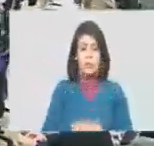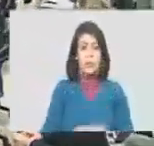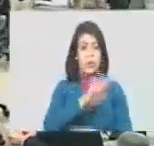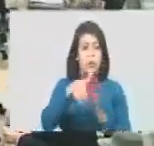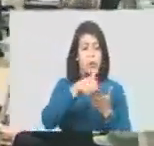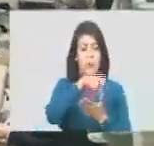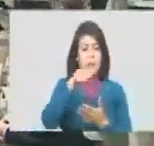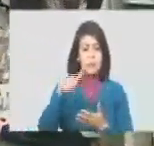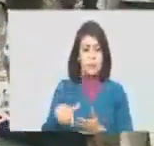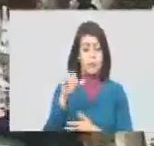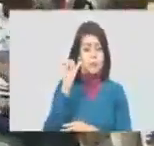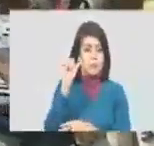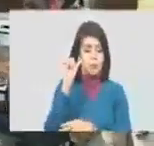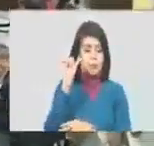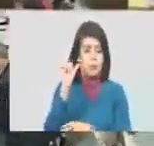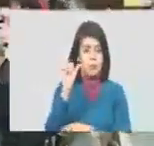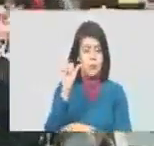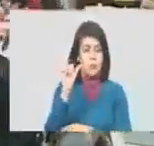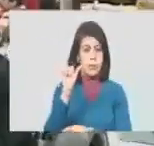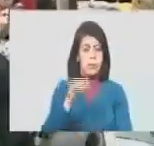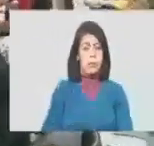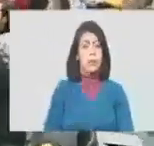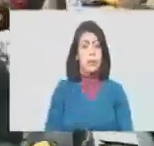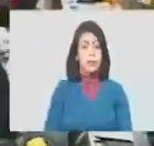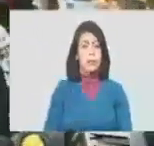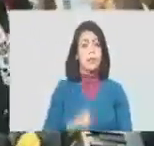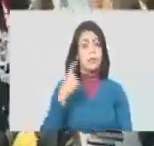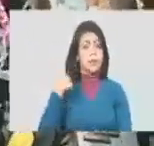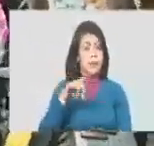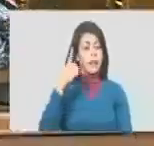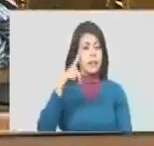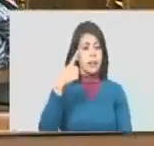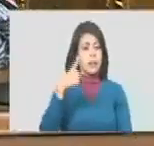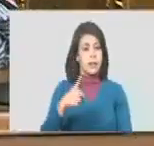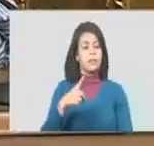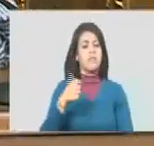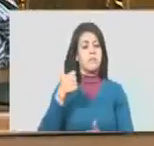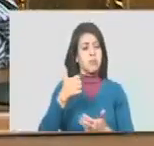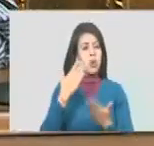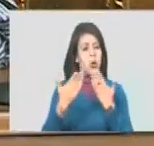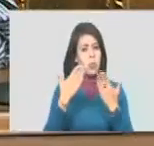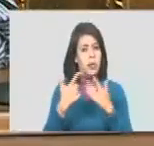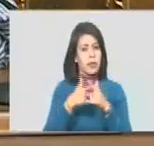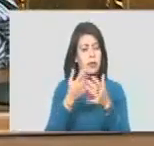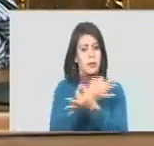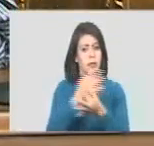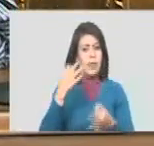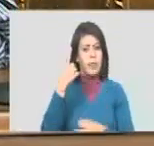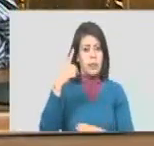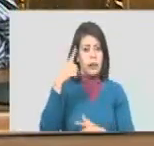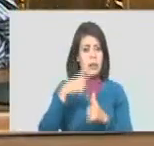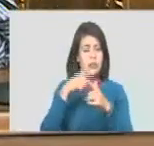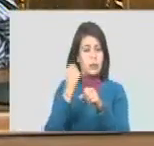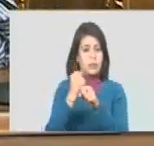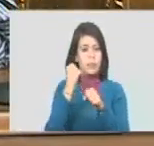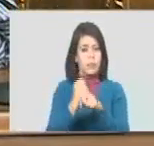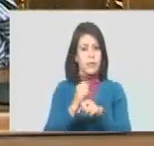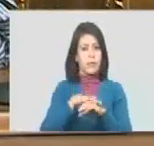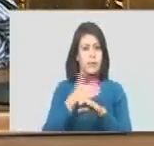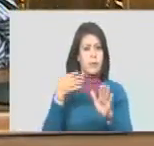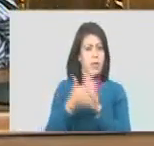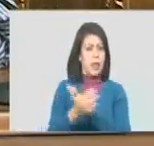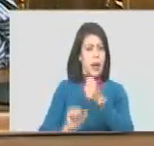Todas las personas con trastorno del espectro autista tienen derecho al goce y ejercicio efectivo de su derecho al trabajo